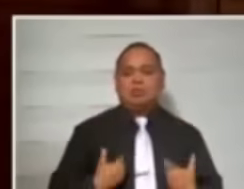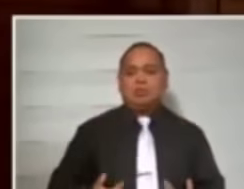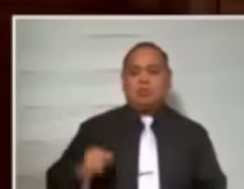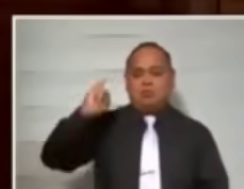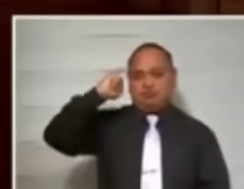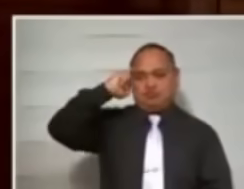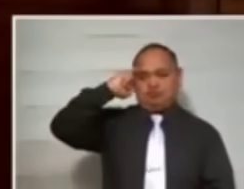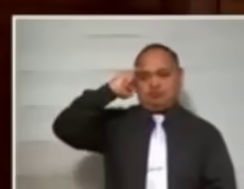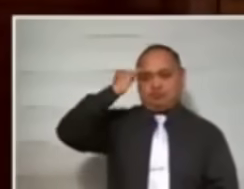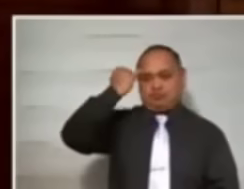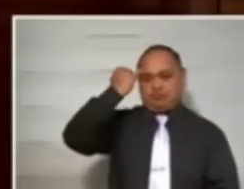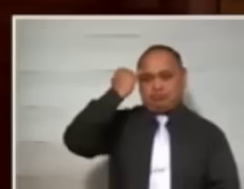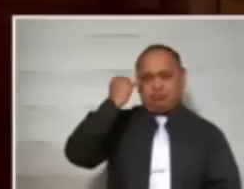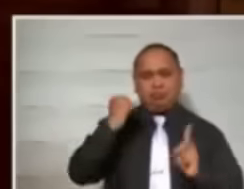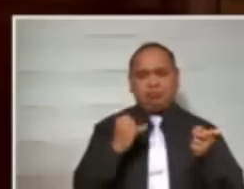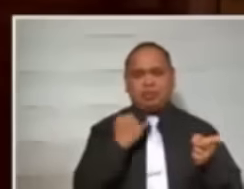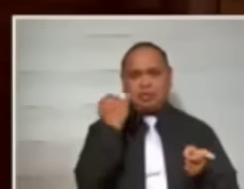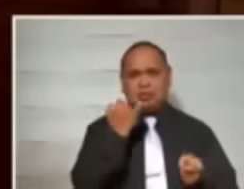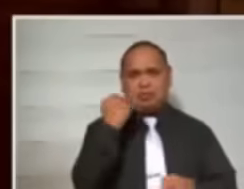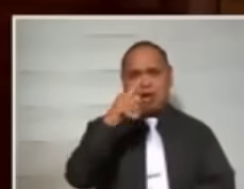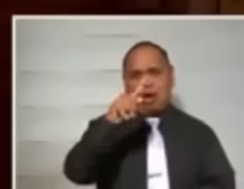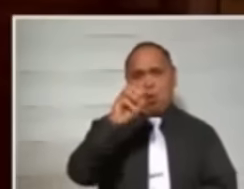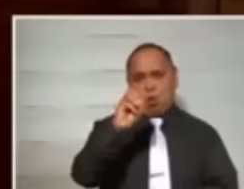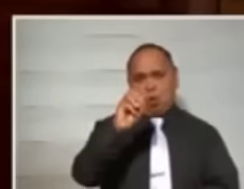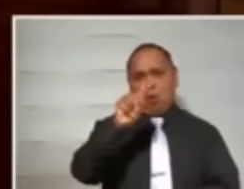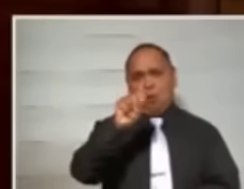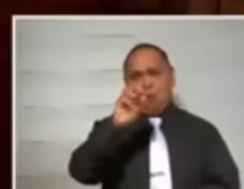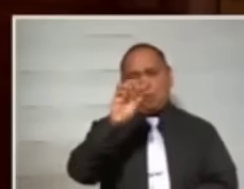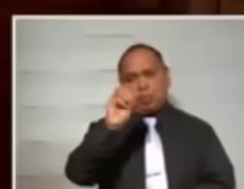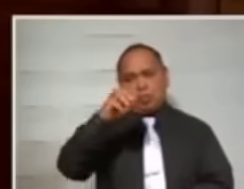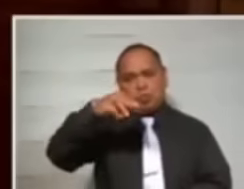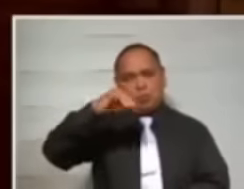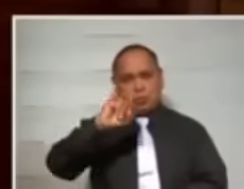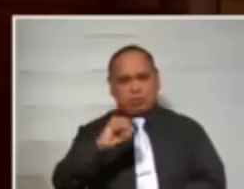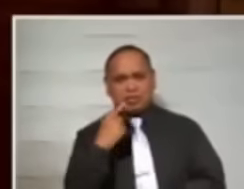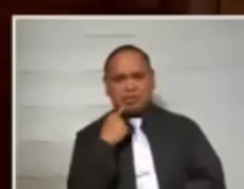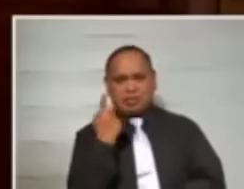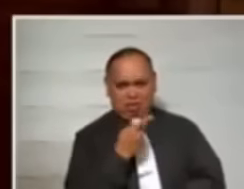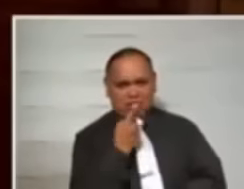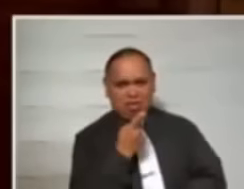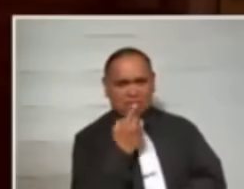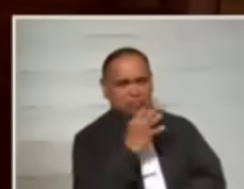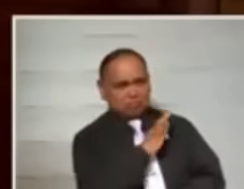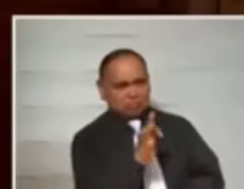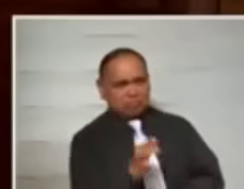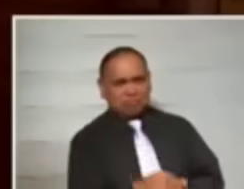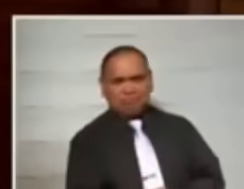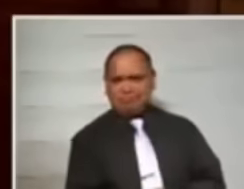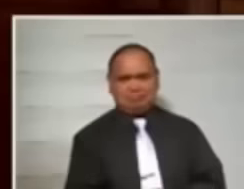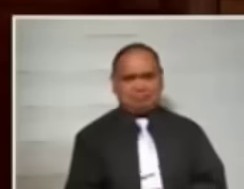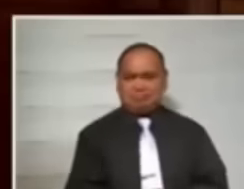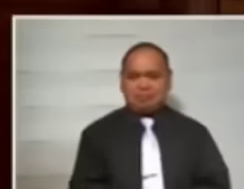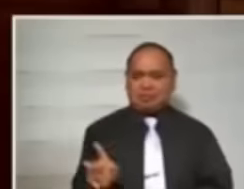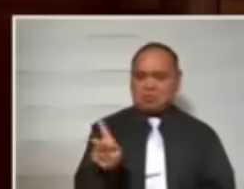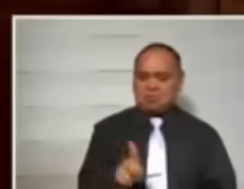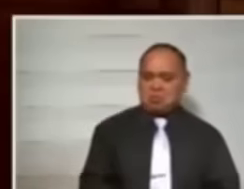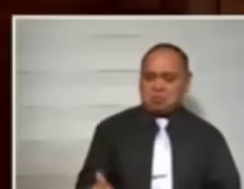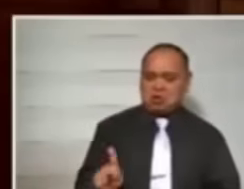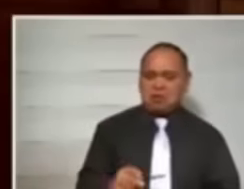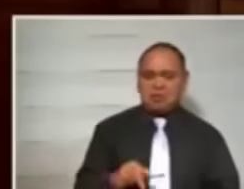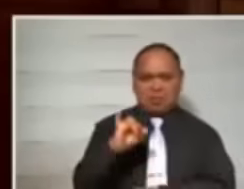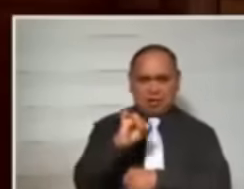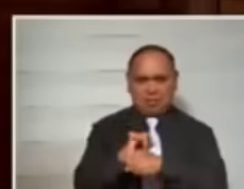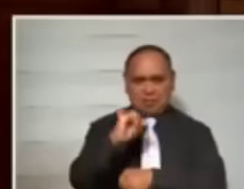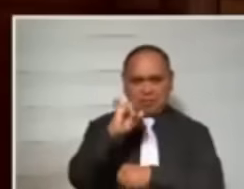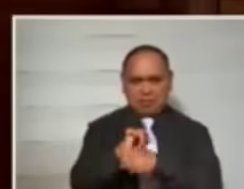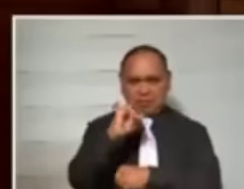veo que hable otomí, uh-huh. Y que además nos dicen, porque hay quienes fueron a hacer la investigación a su pueblo, entonces ella dice